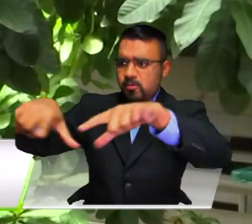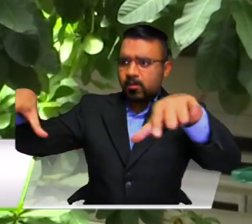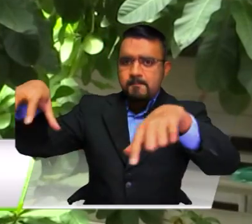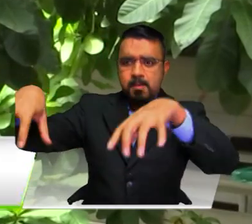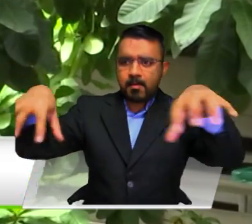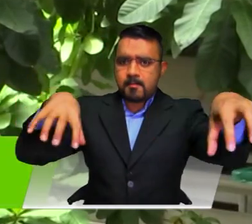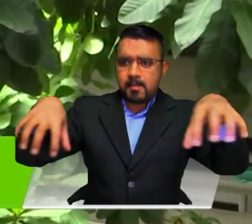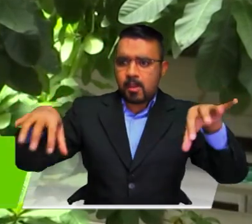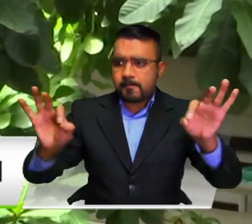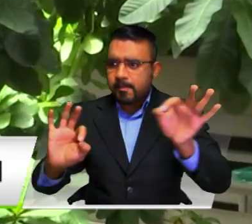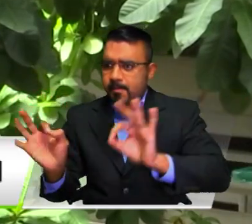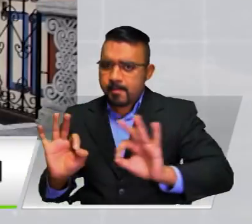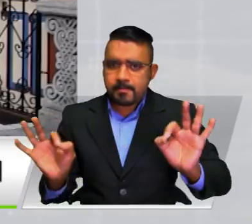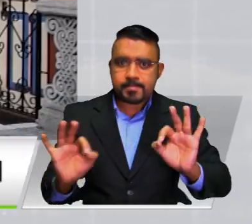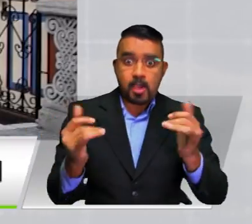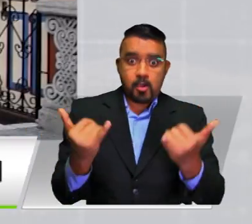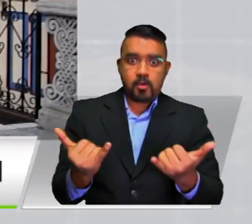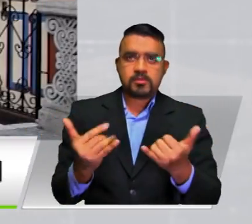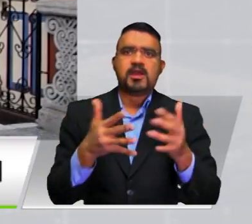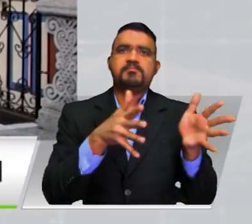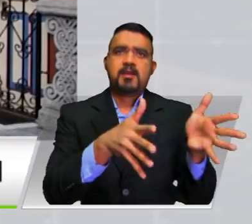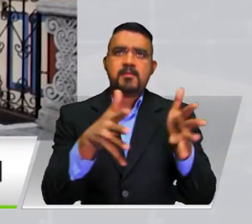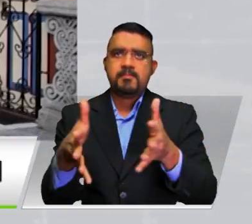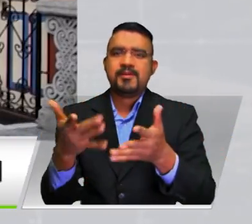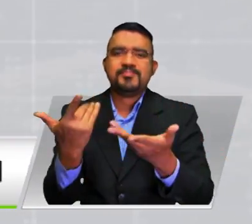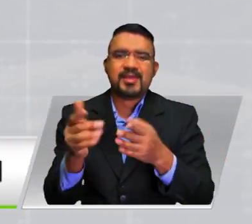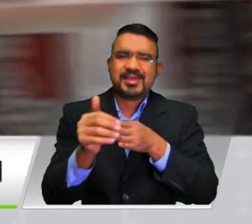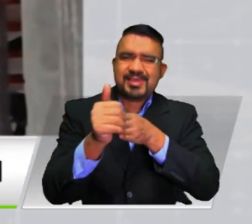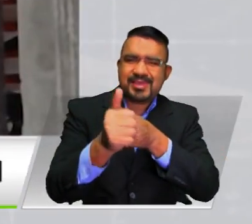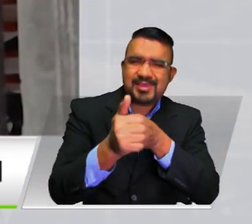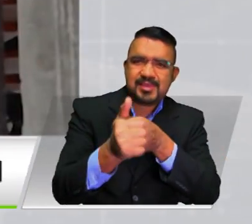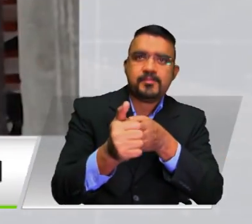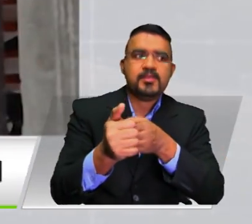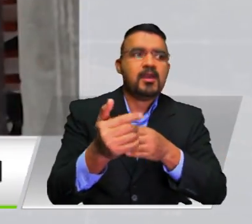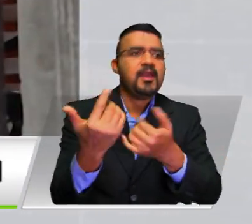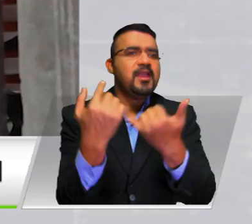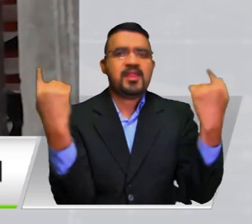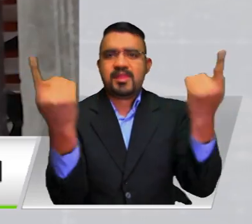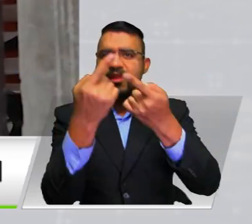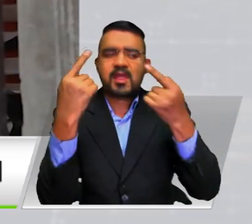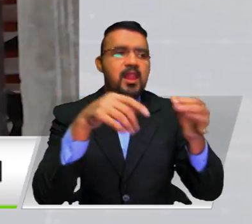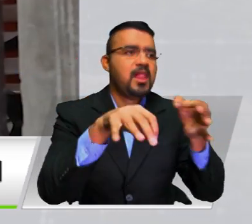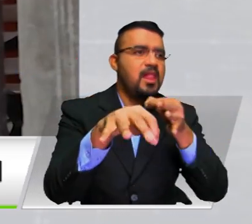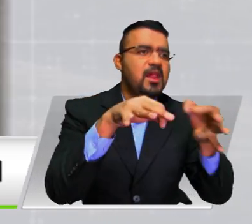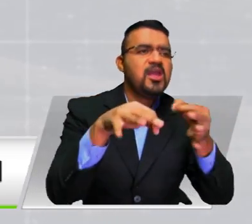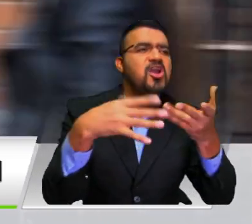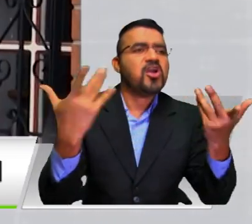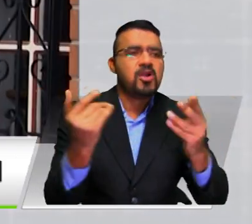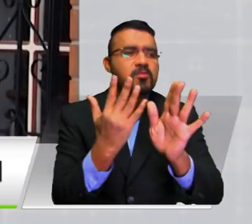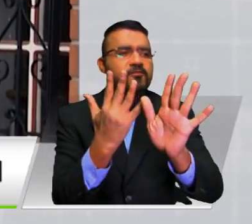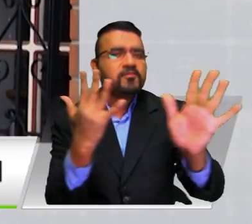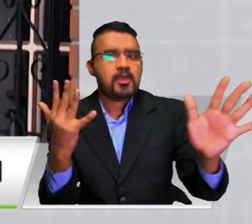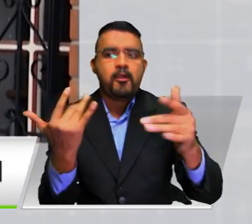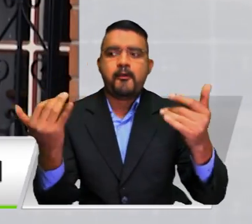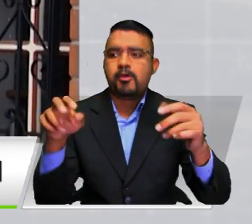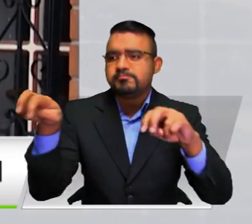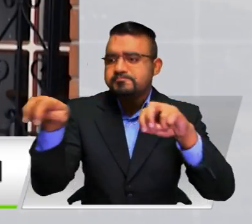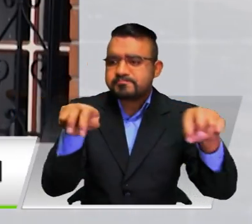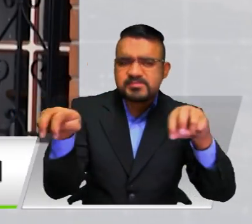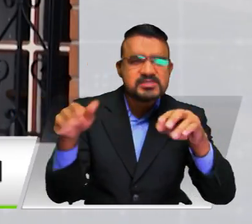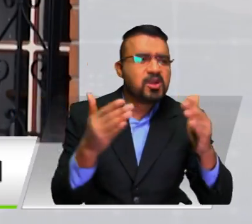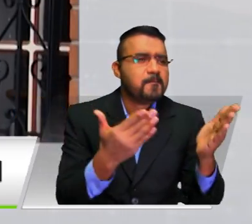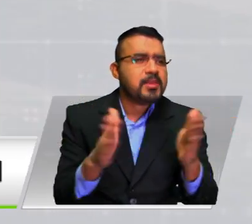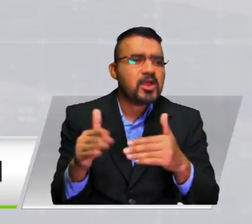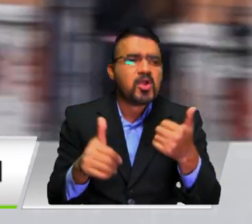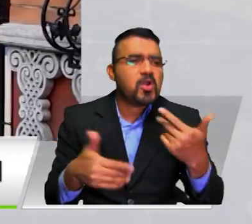hoy empezamos las capacitaciones y las charlas a toda la comunidad de cómo hacer ese plan de cómo hacer la ruta nosotros ya estamos trabajando lidad eso y